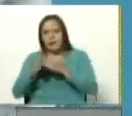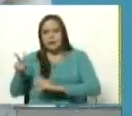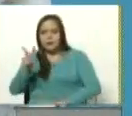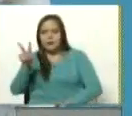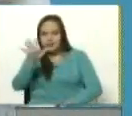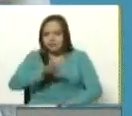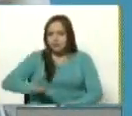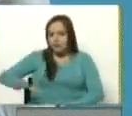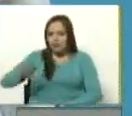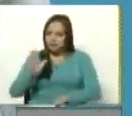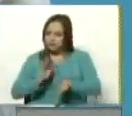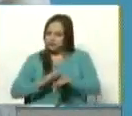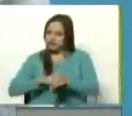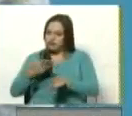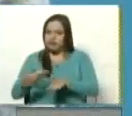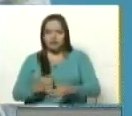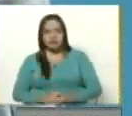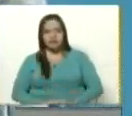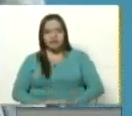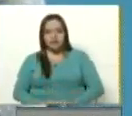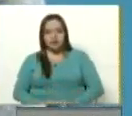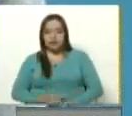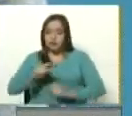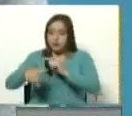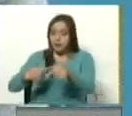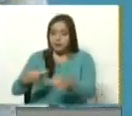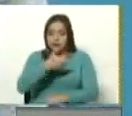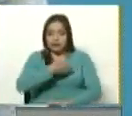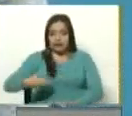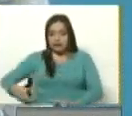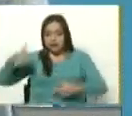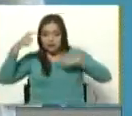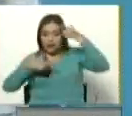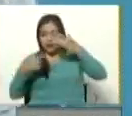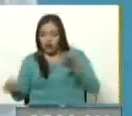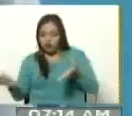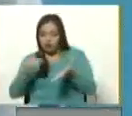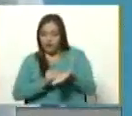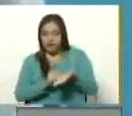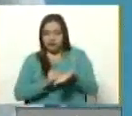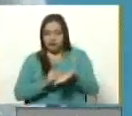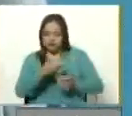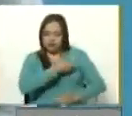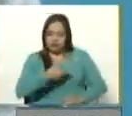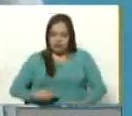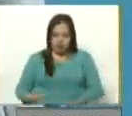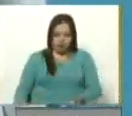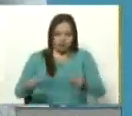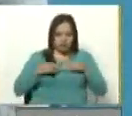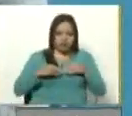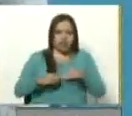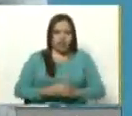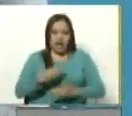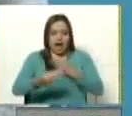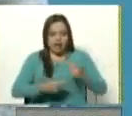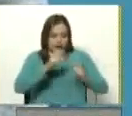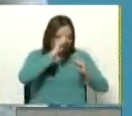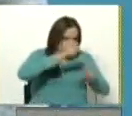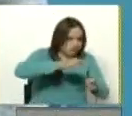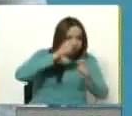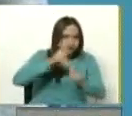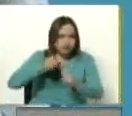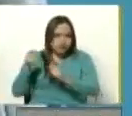qué? Porque después de eso, el comandante Chávez, cuando retoma el poder, empieza a dar un reconocimiento a todo lo que fue ese movimiento